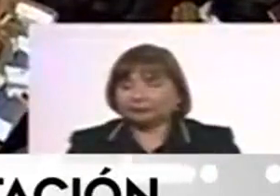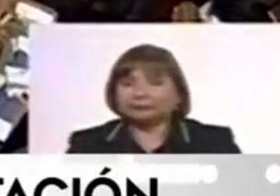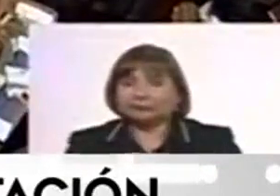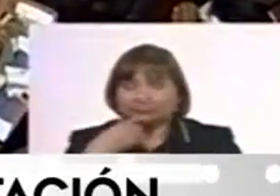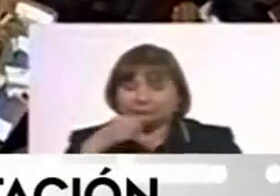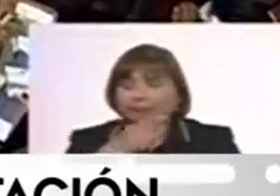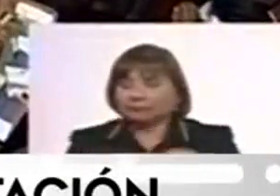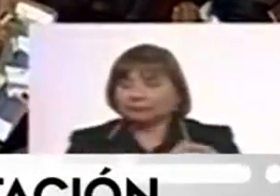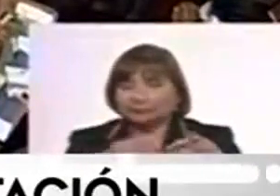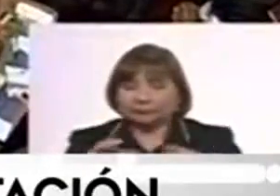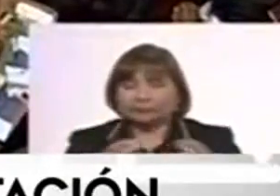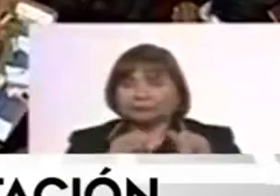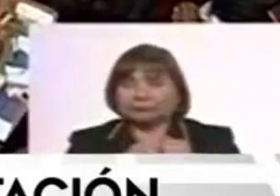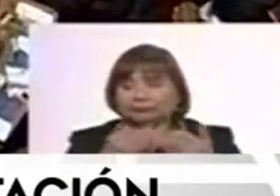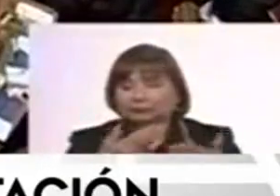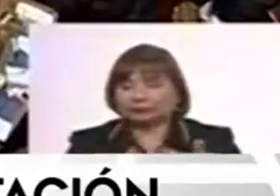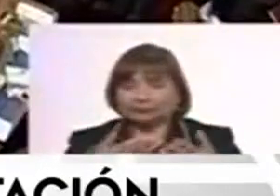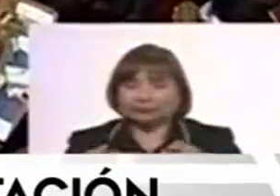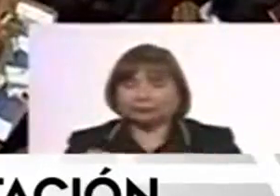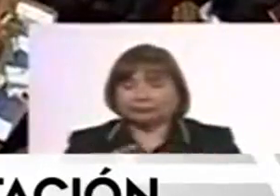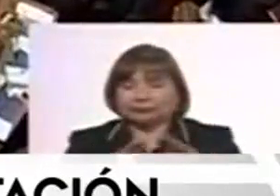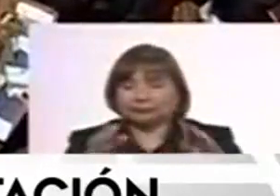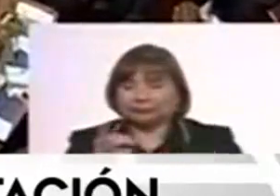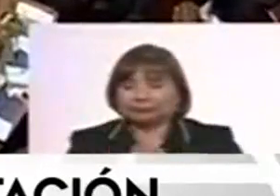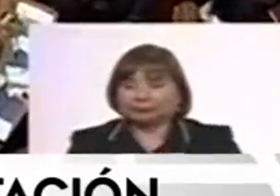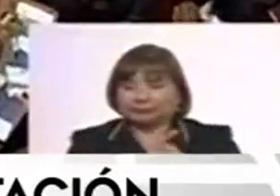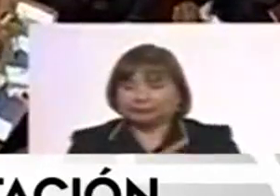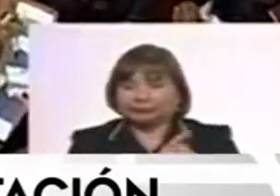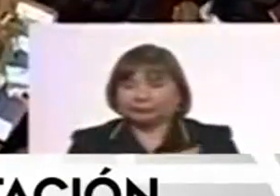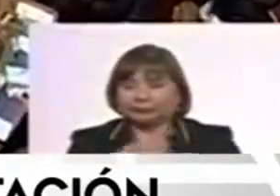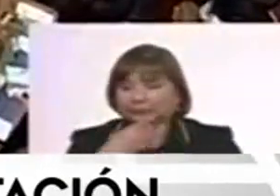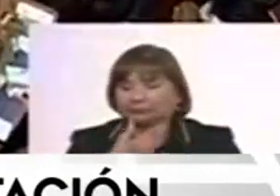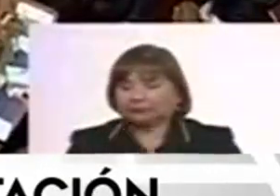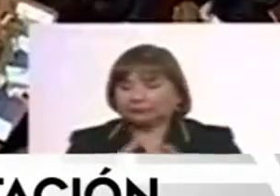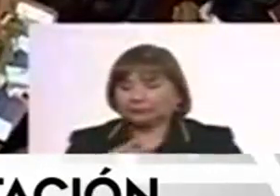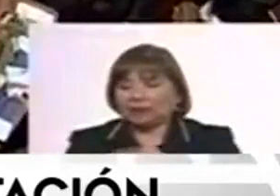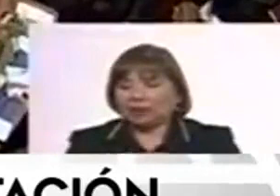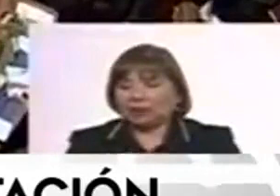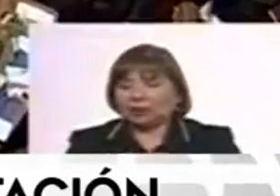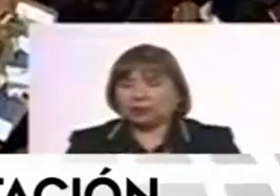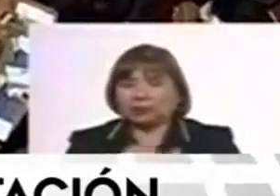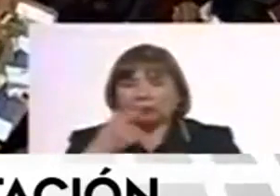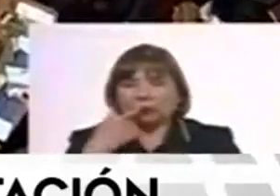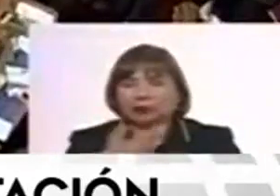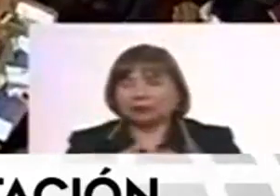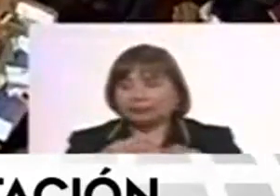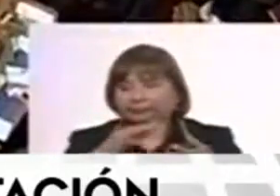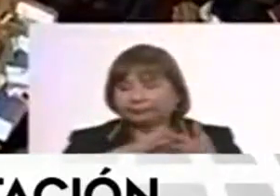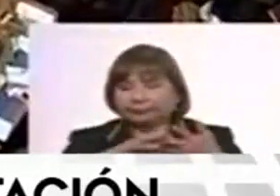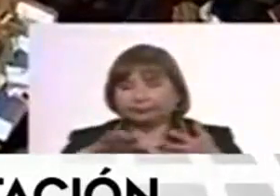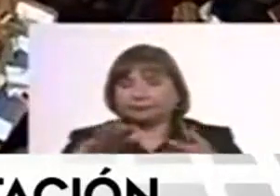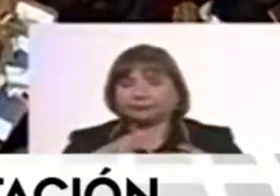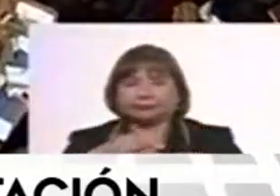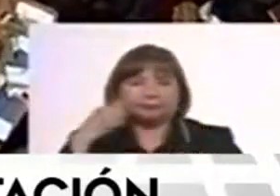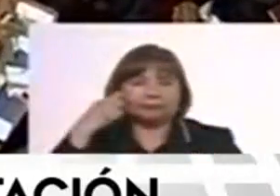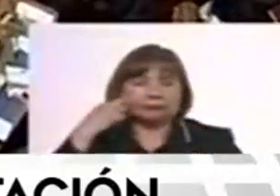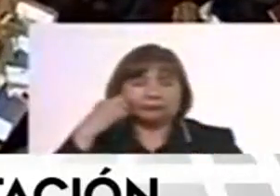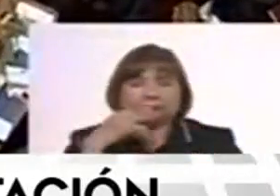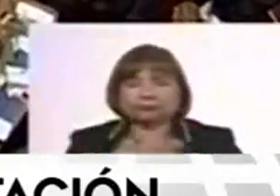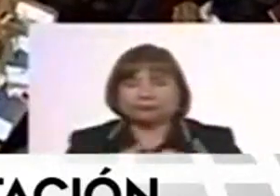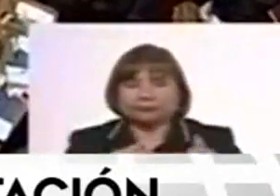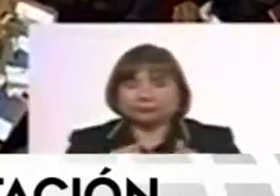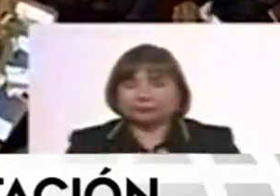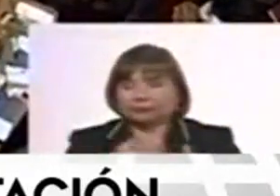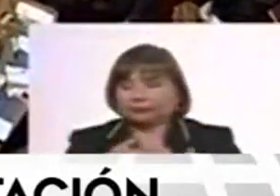está regada en la región de Puno, en Ayacucho, Apurímac, Andahuayla, señor Otárola. Usted quería sangre, quería muertos. Le